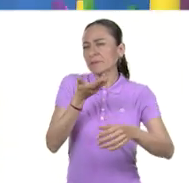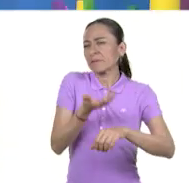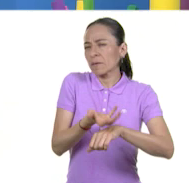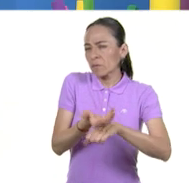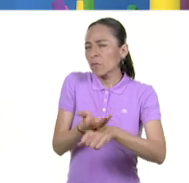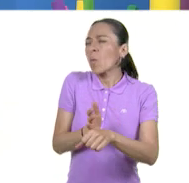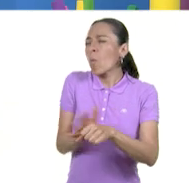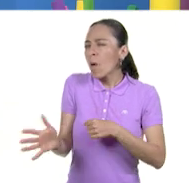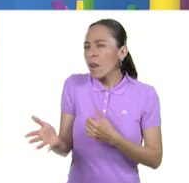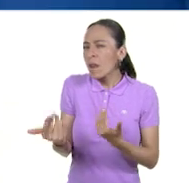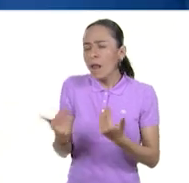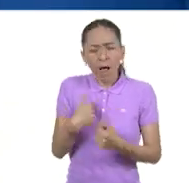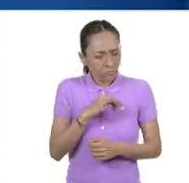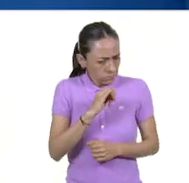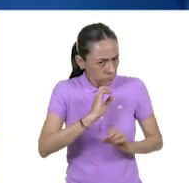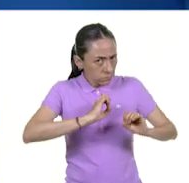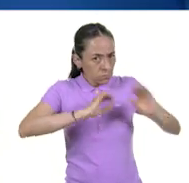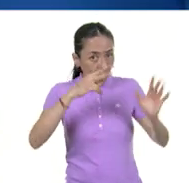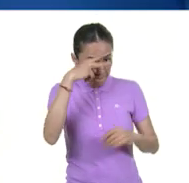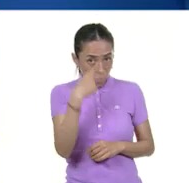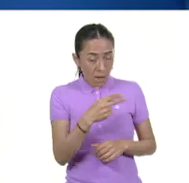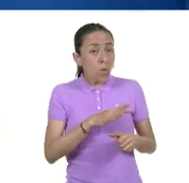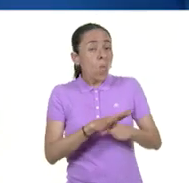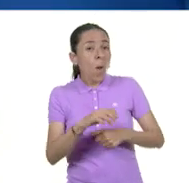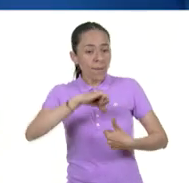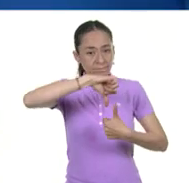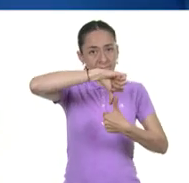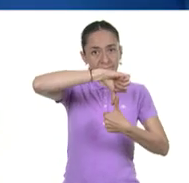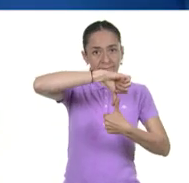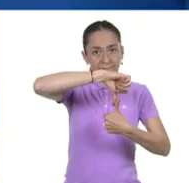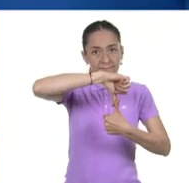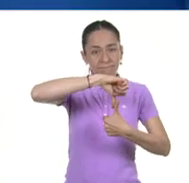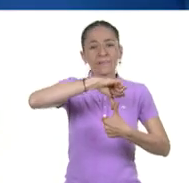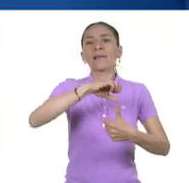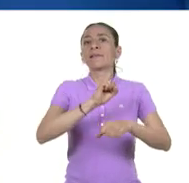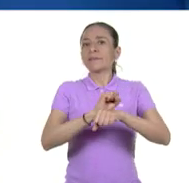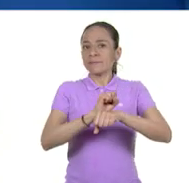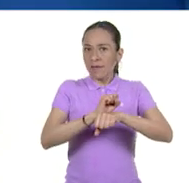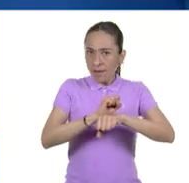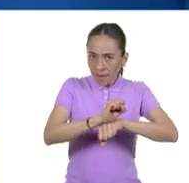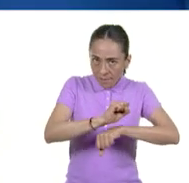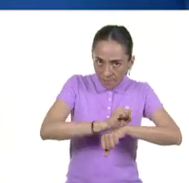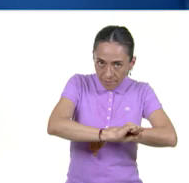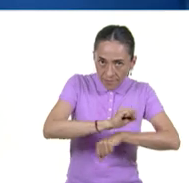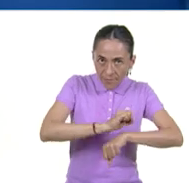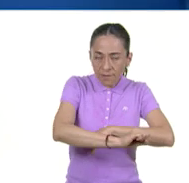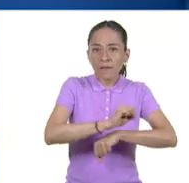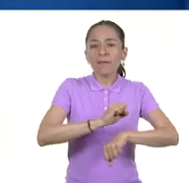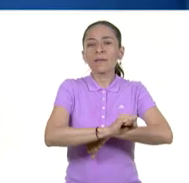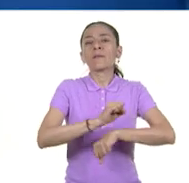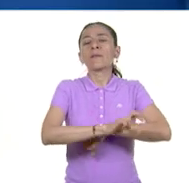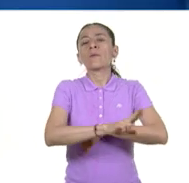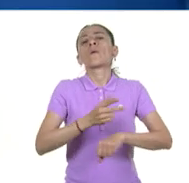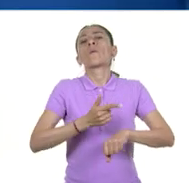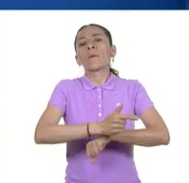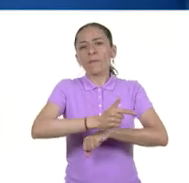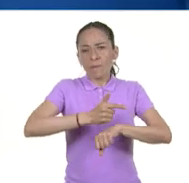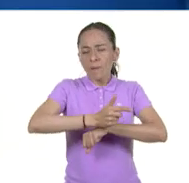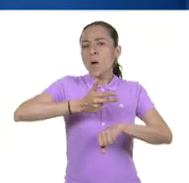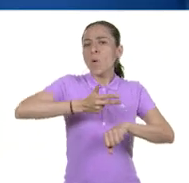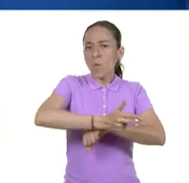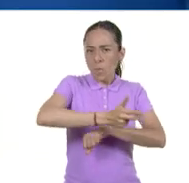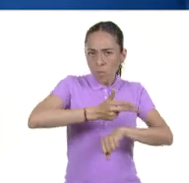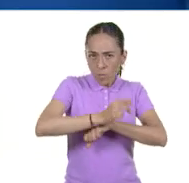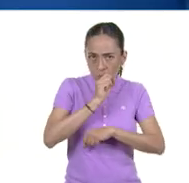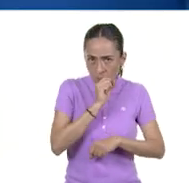Además de México, países centroamericanos como El Salvador, Guatemala y Honduras. También